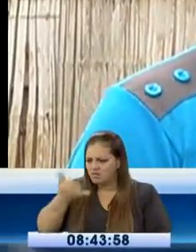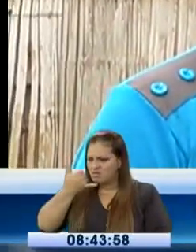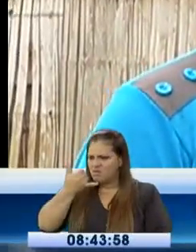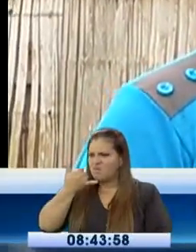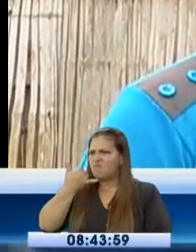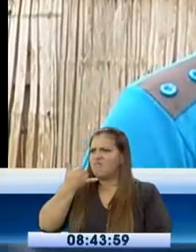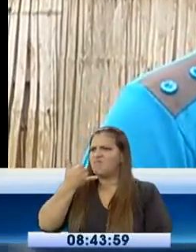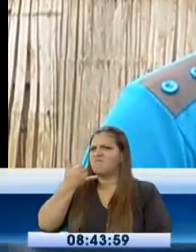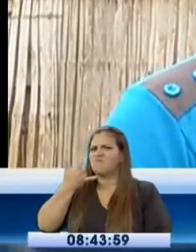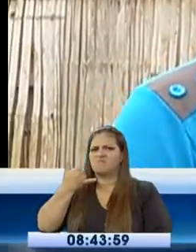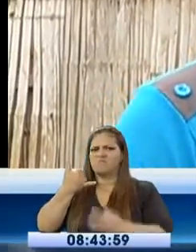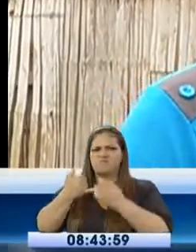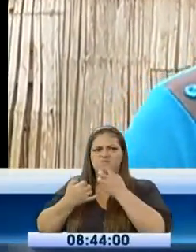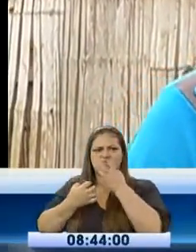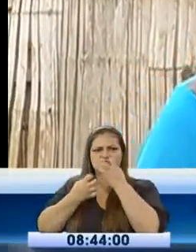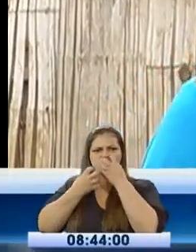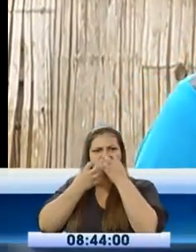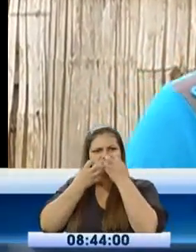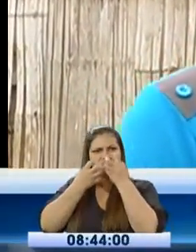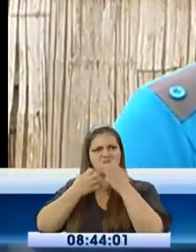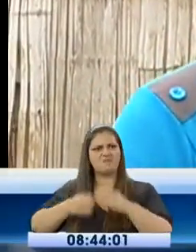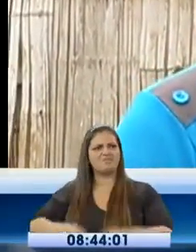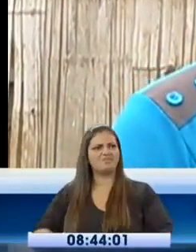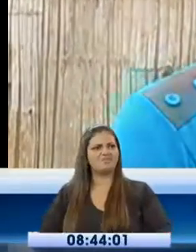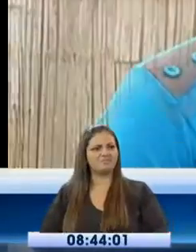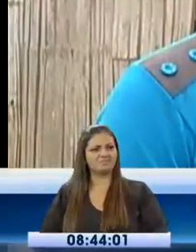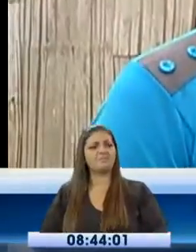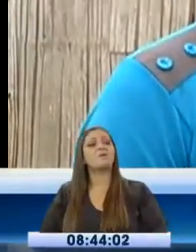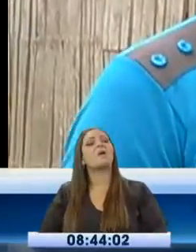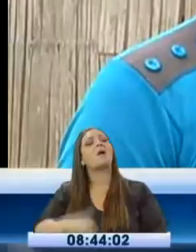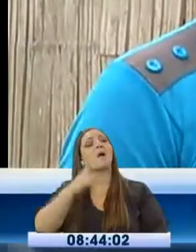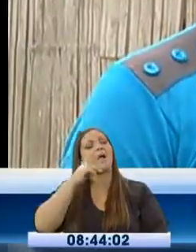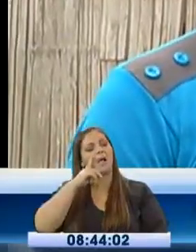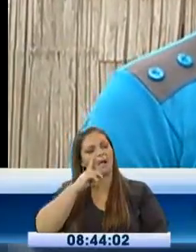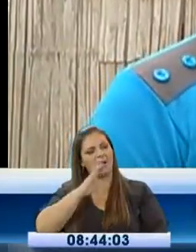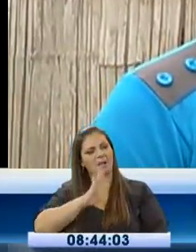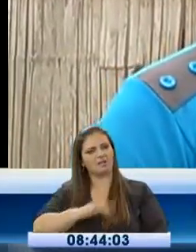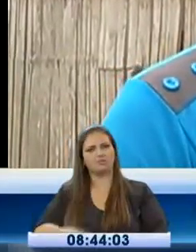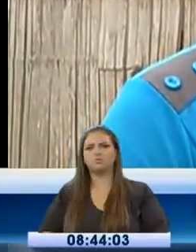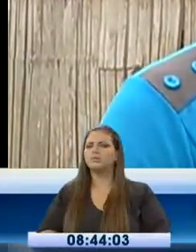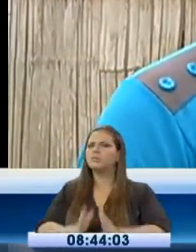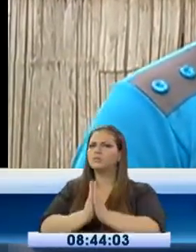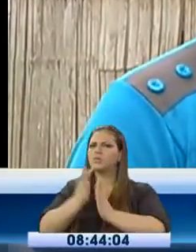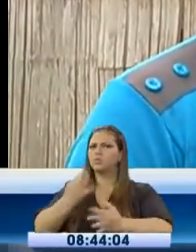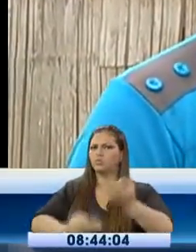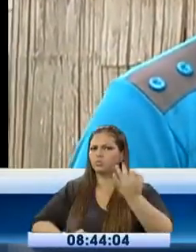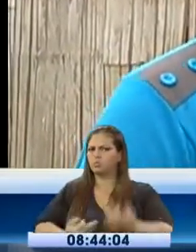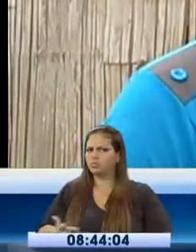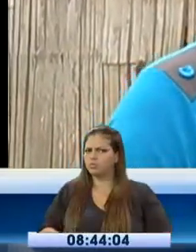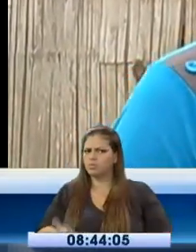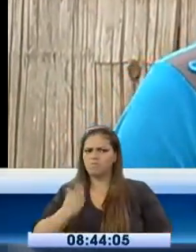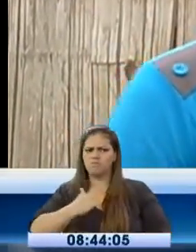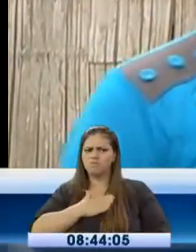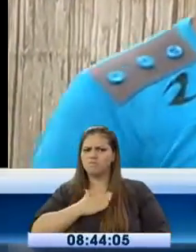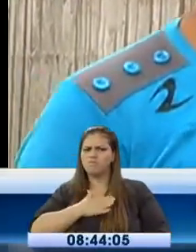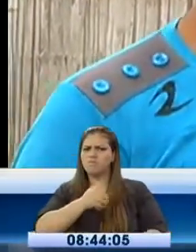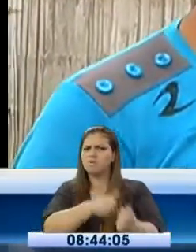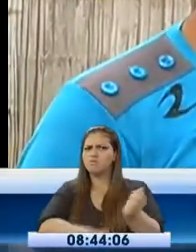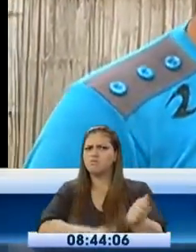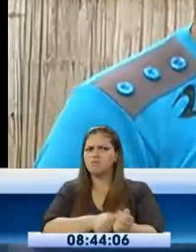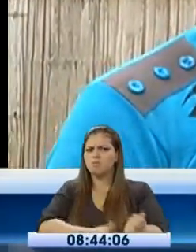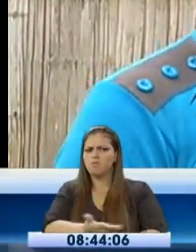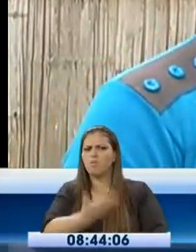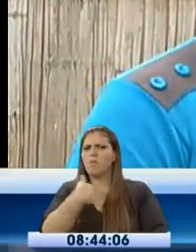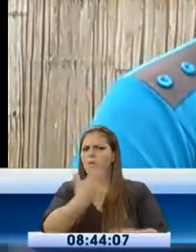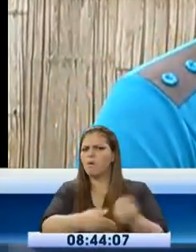le había dicho que sí, ahí te quiero ver, dice, como la está pagando. Yo lo que pido es justicia para mi hermano, que esto no se va a quedar así nomás. Yo lo quiero que si